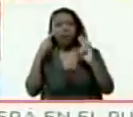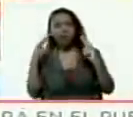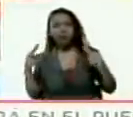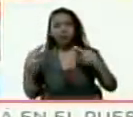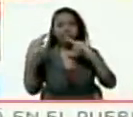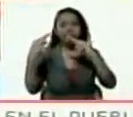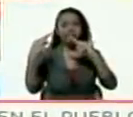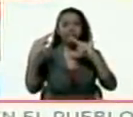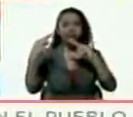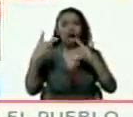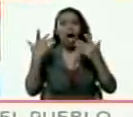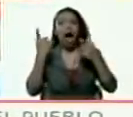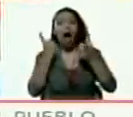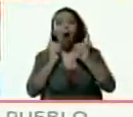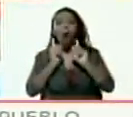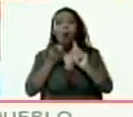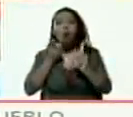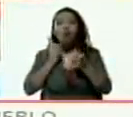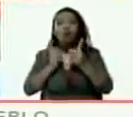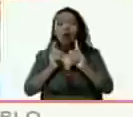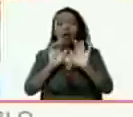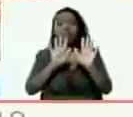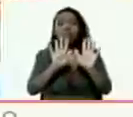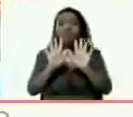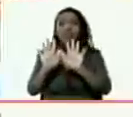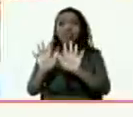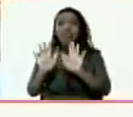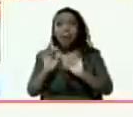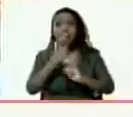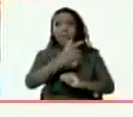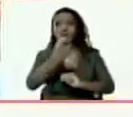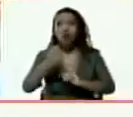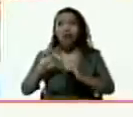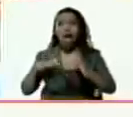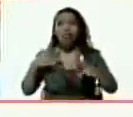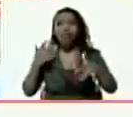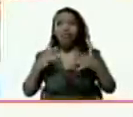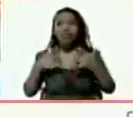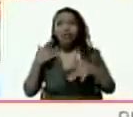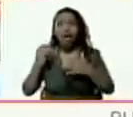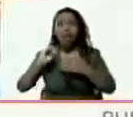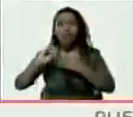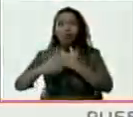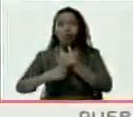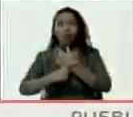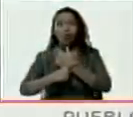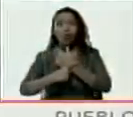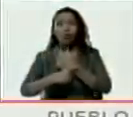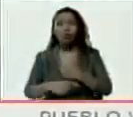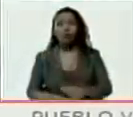aunque sea algunas decenas de personas, en las actividades de Juan Guaidó.